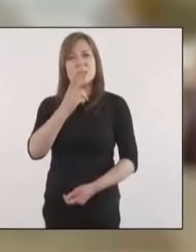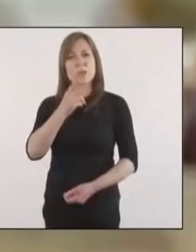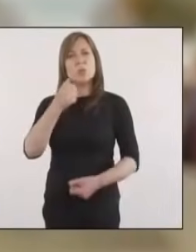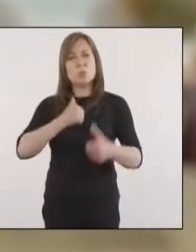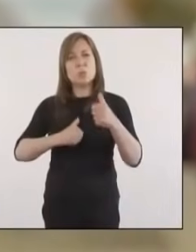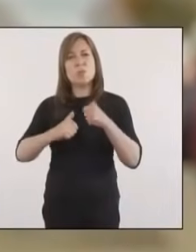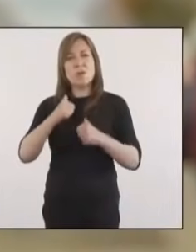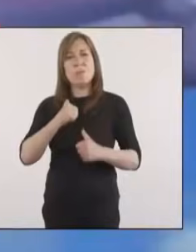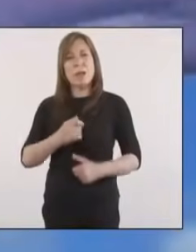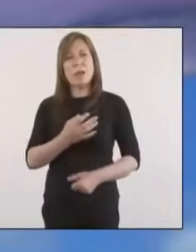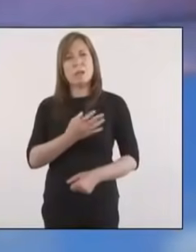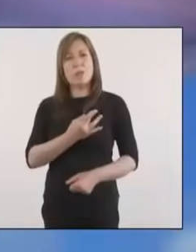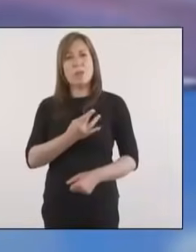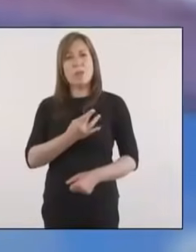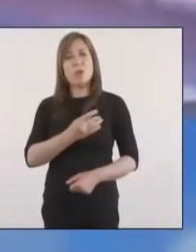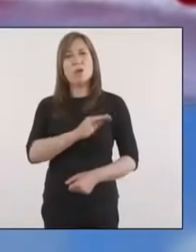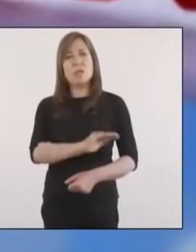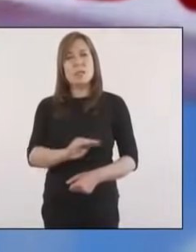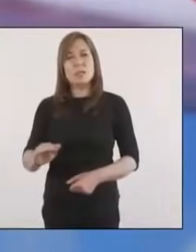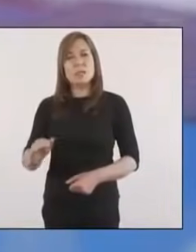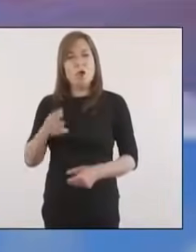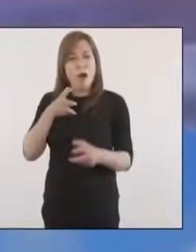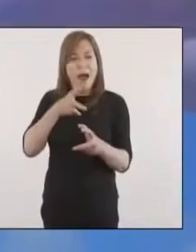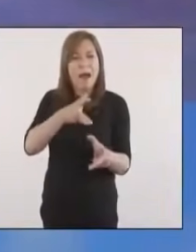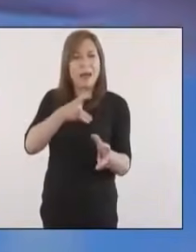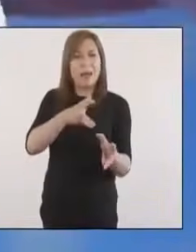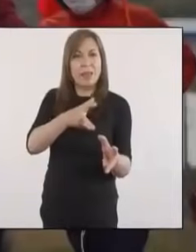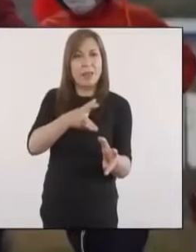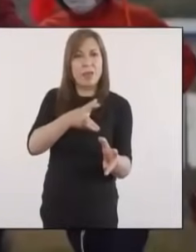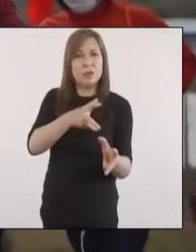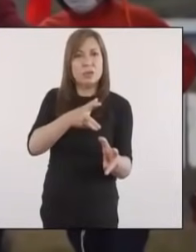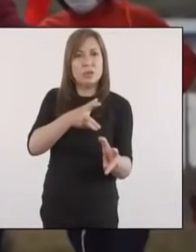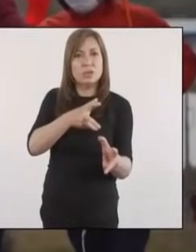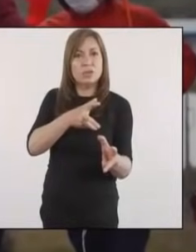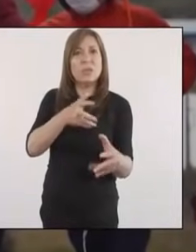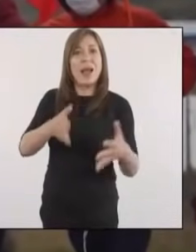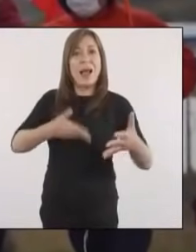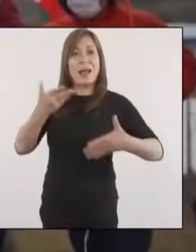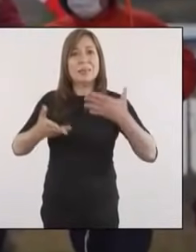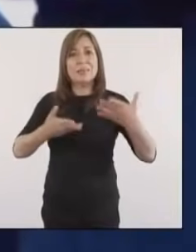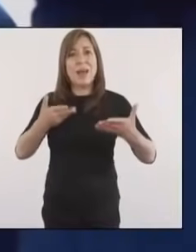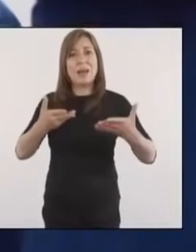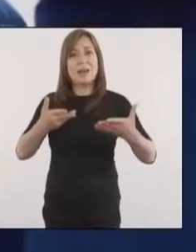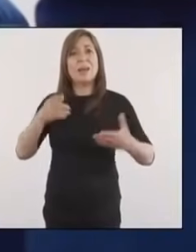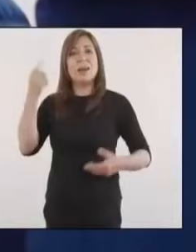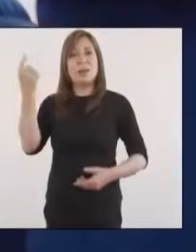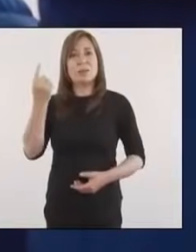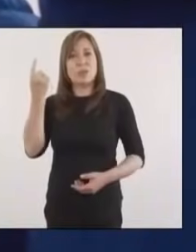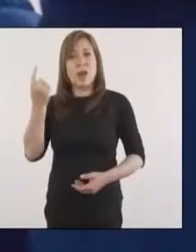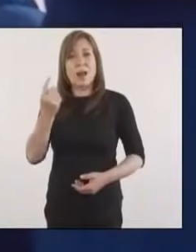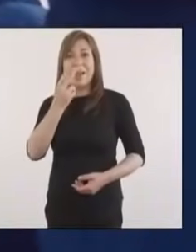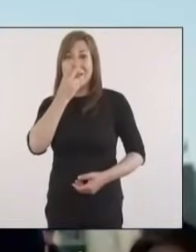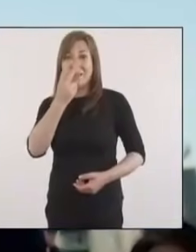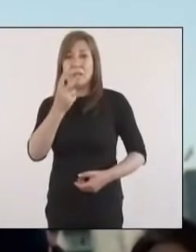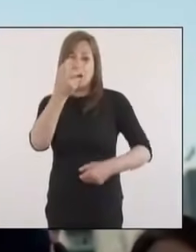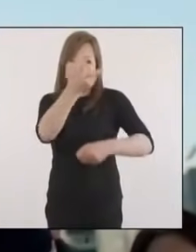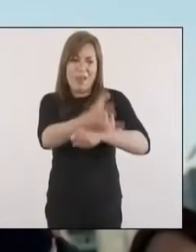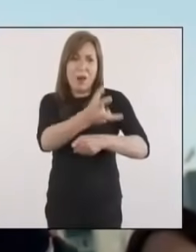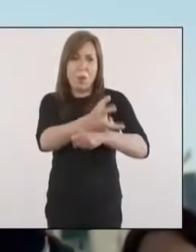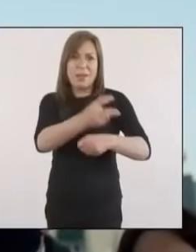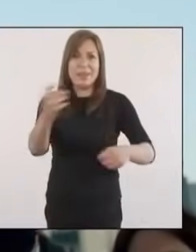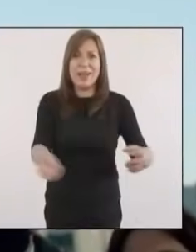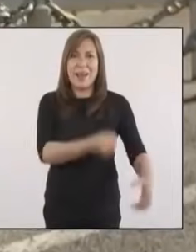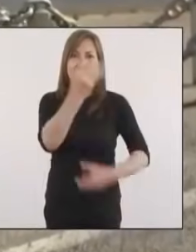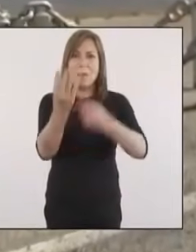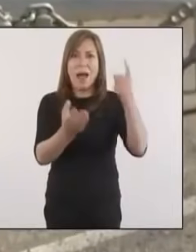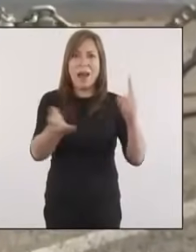He visto el dolor de niños que fueron agredidos por cantar el himno nacional. He visto a delincuentes quemar